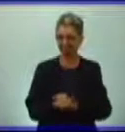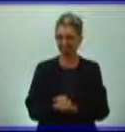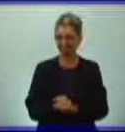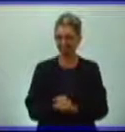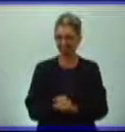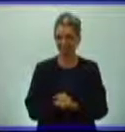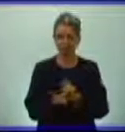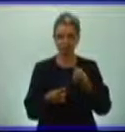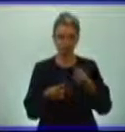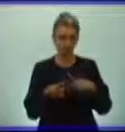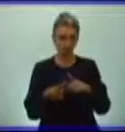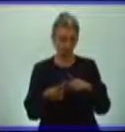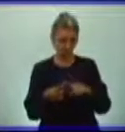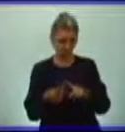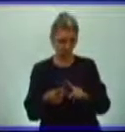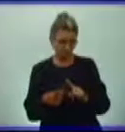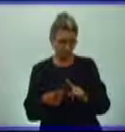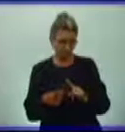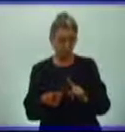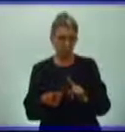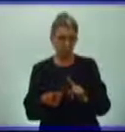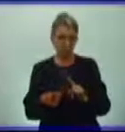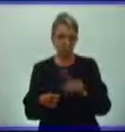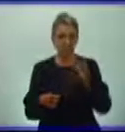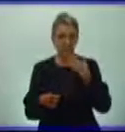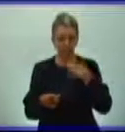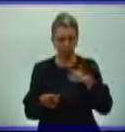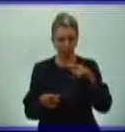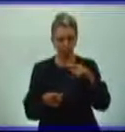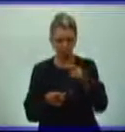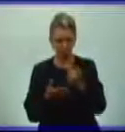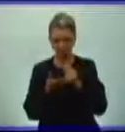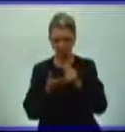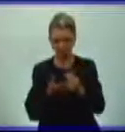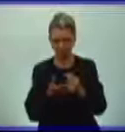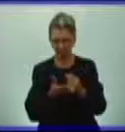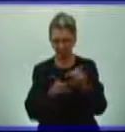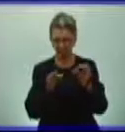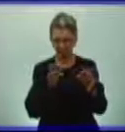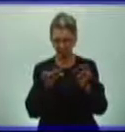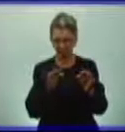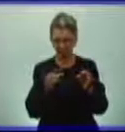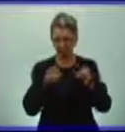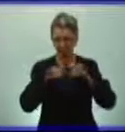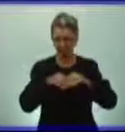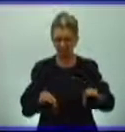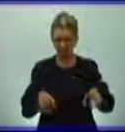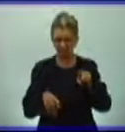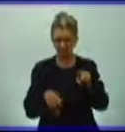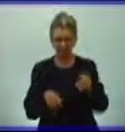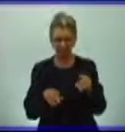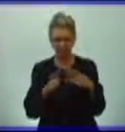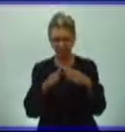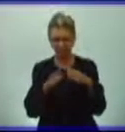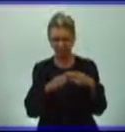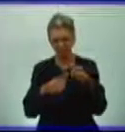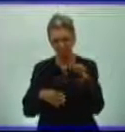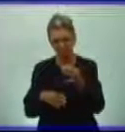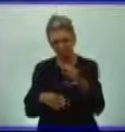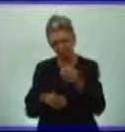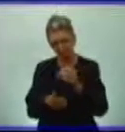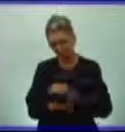Y una pregunta, ¿cómo ustedes ayudan al cuidado de la naturaleza en tu municipio?